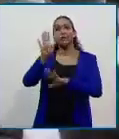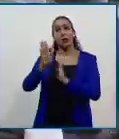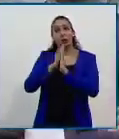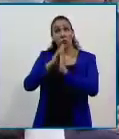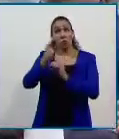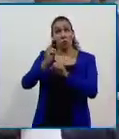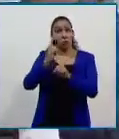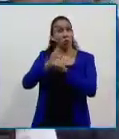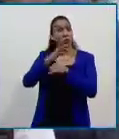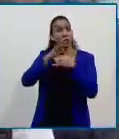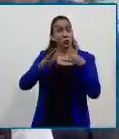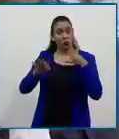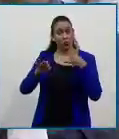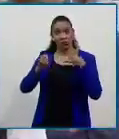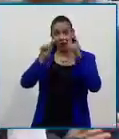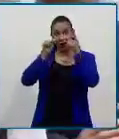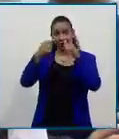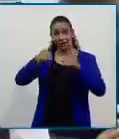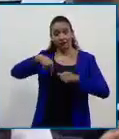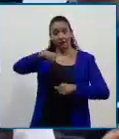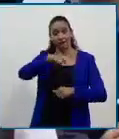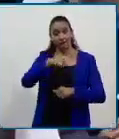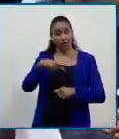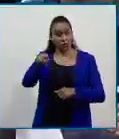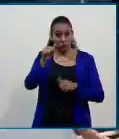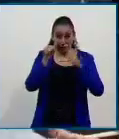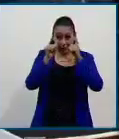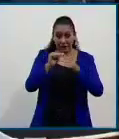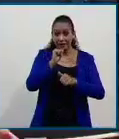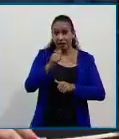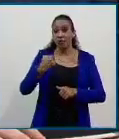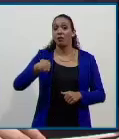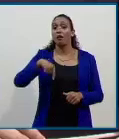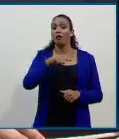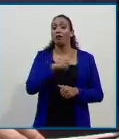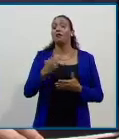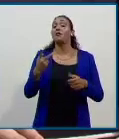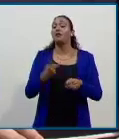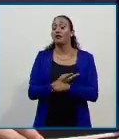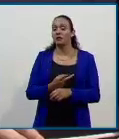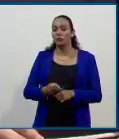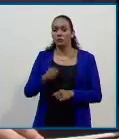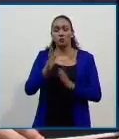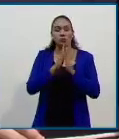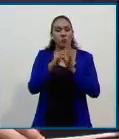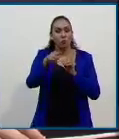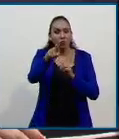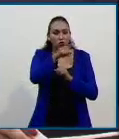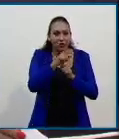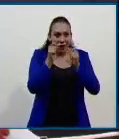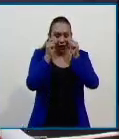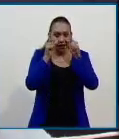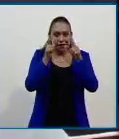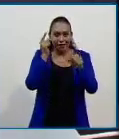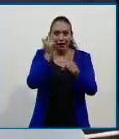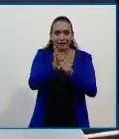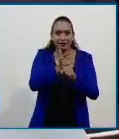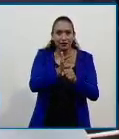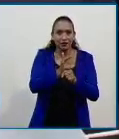culminar con este golpe a la independencia judicial. Despierten, hermanos